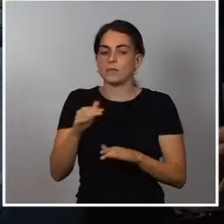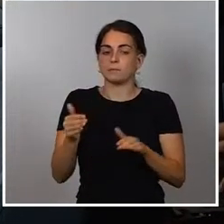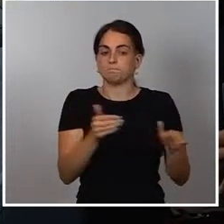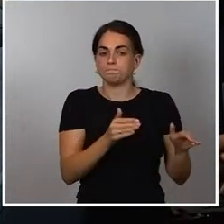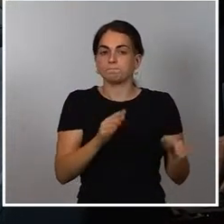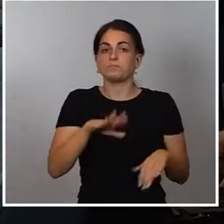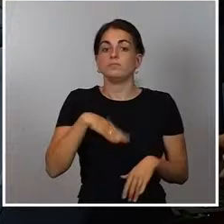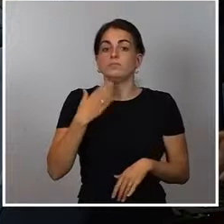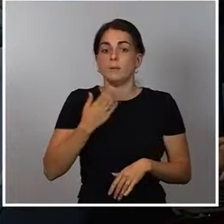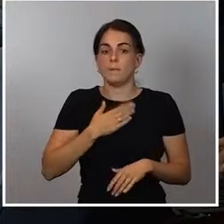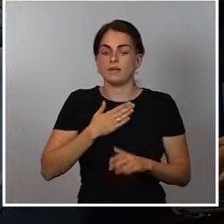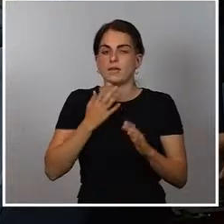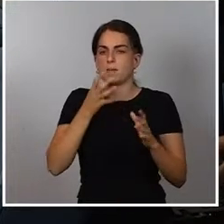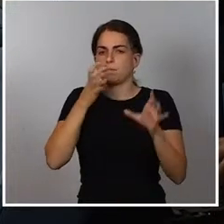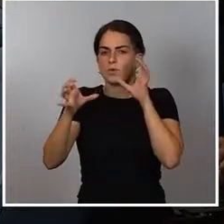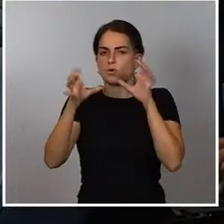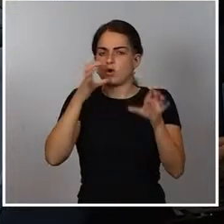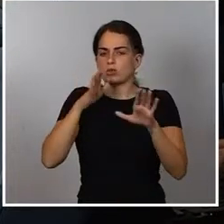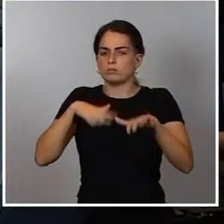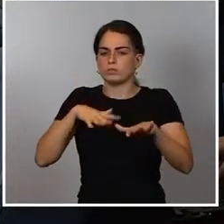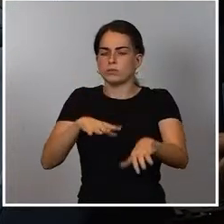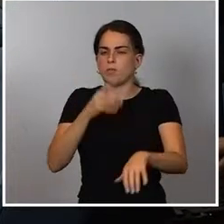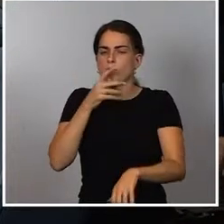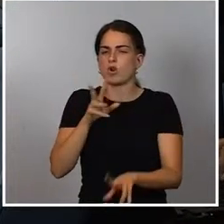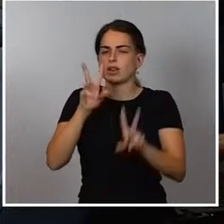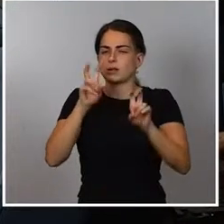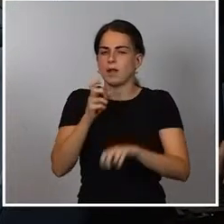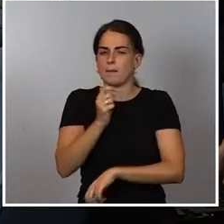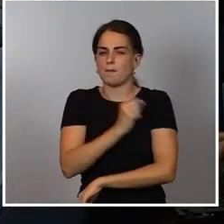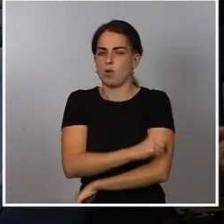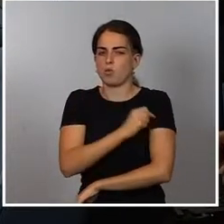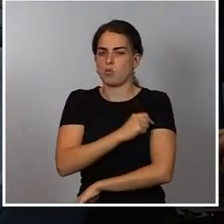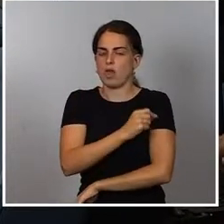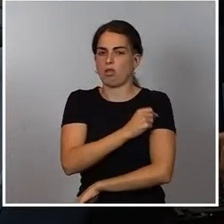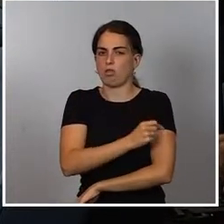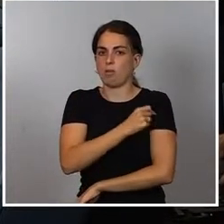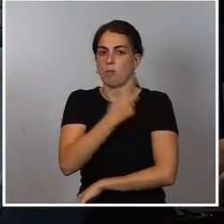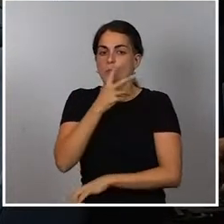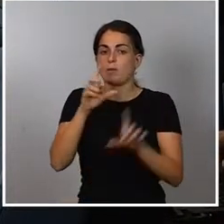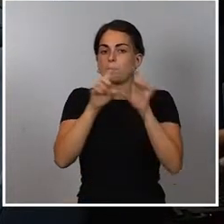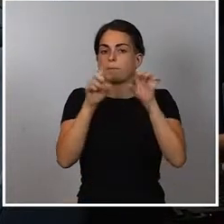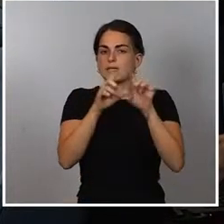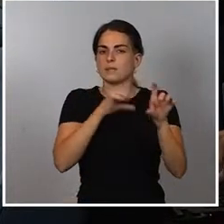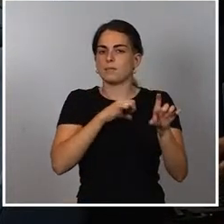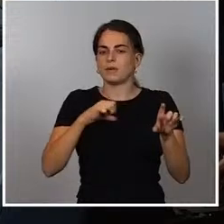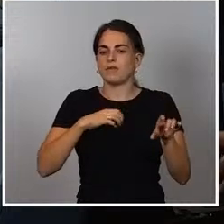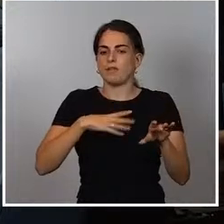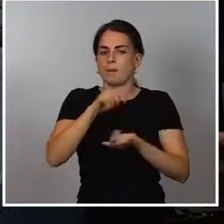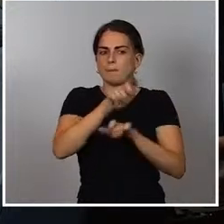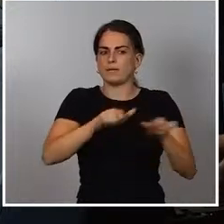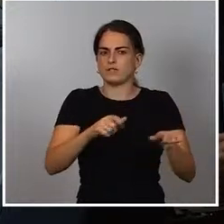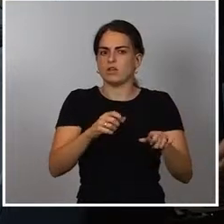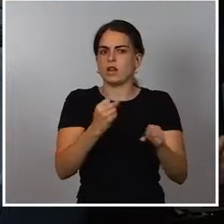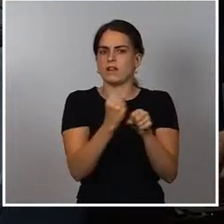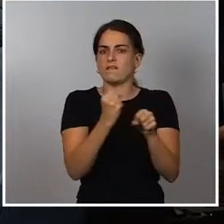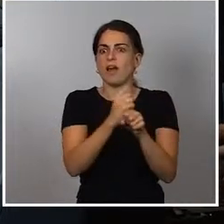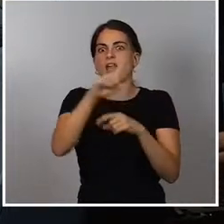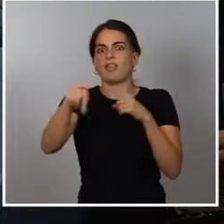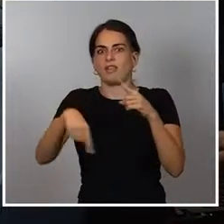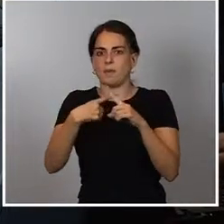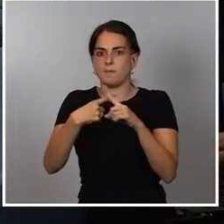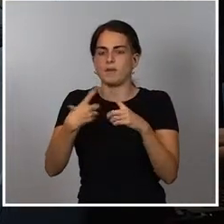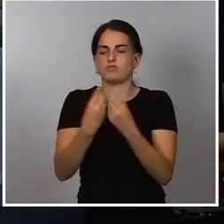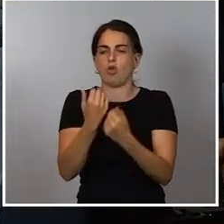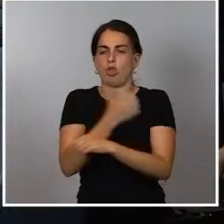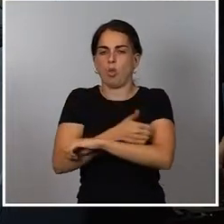en madrid por lo menos por la vacunación en algunas empresas privadas a ciudadanos además de los trabajadores cree que es buena esa opción